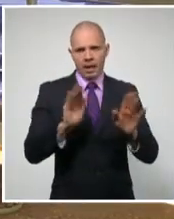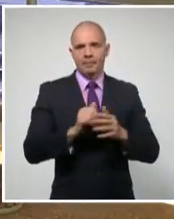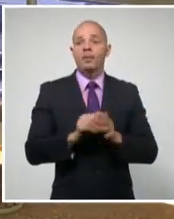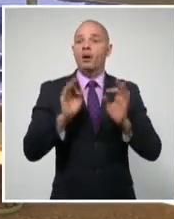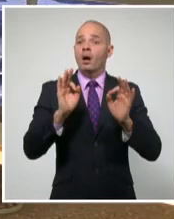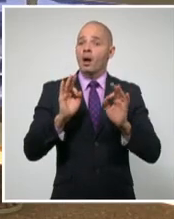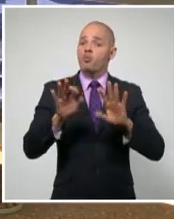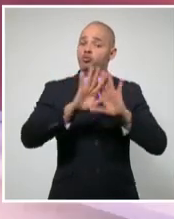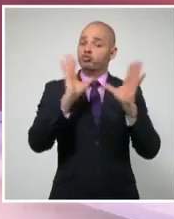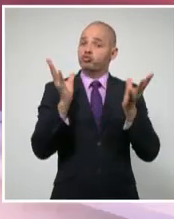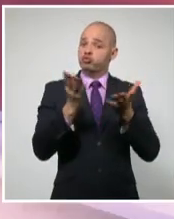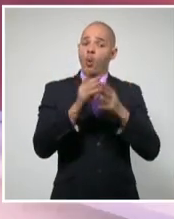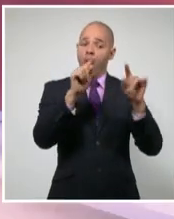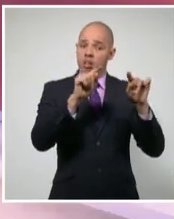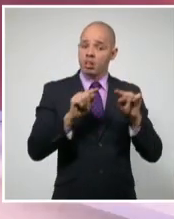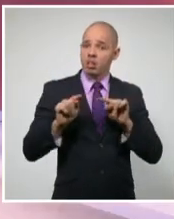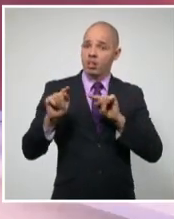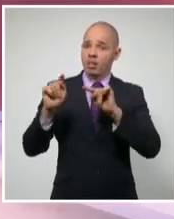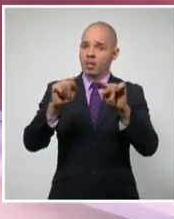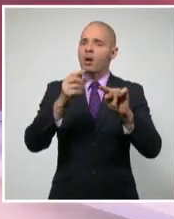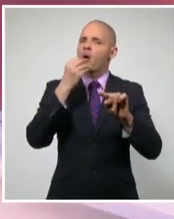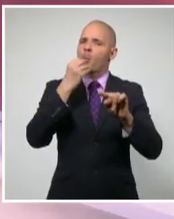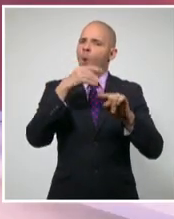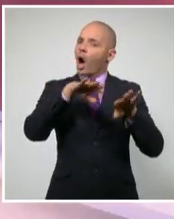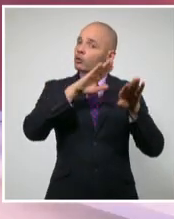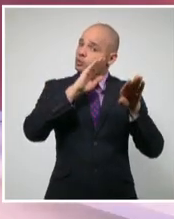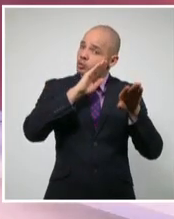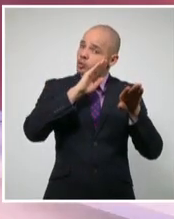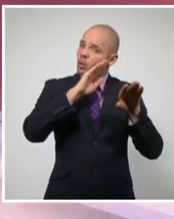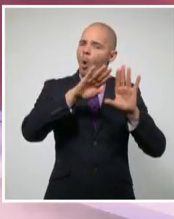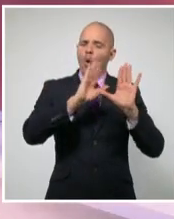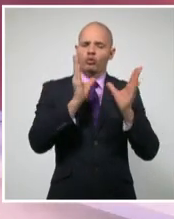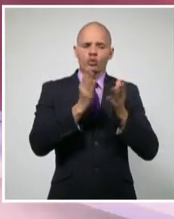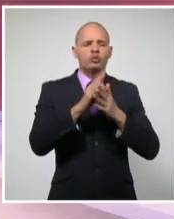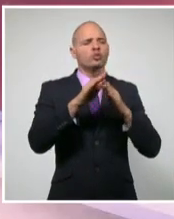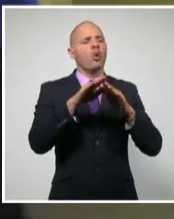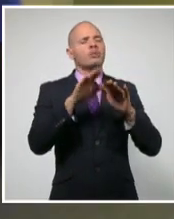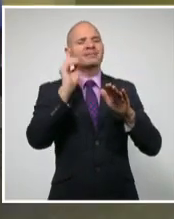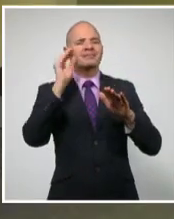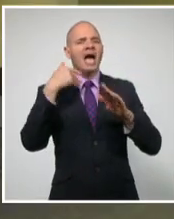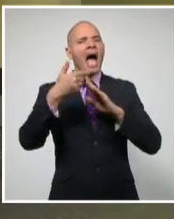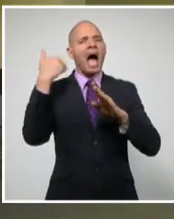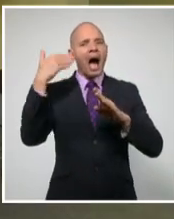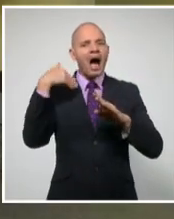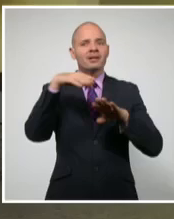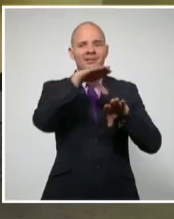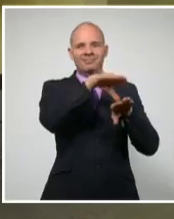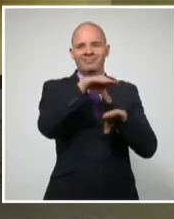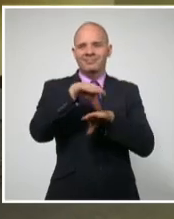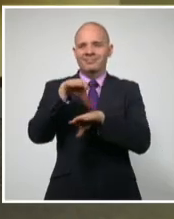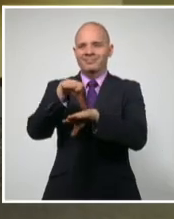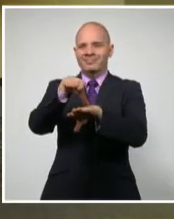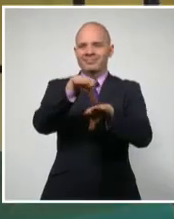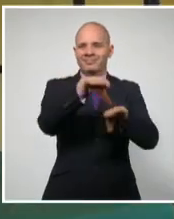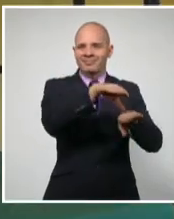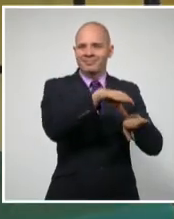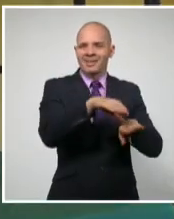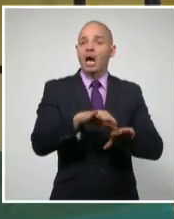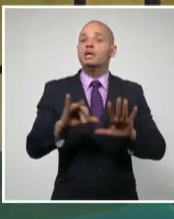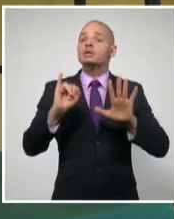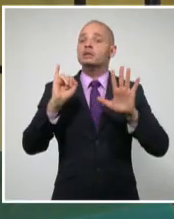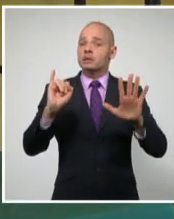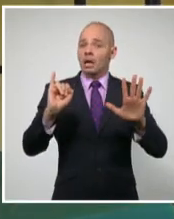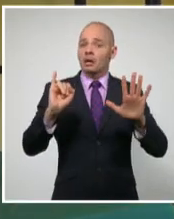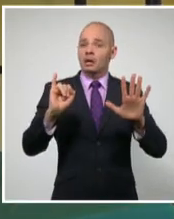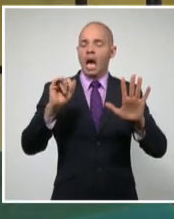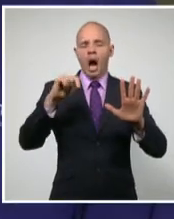protocolos de acción establecidos. Los dormitorios fueron reordenados buscando fijar distancias seguras. Es el caso de la villa ubicada en